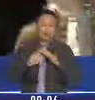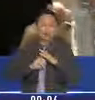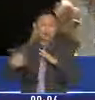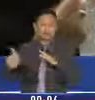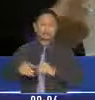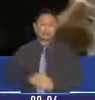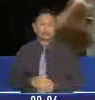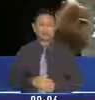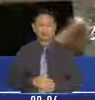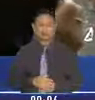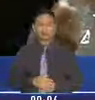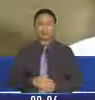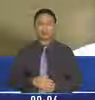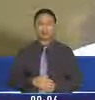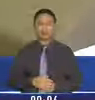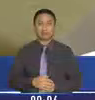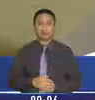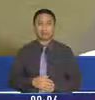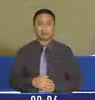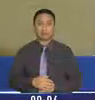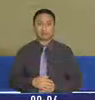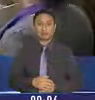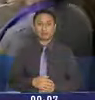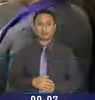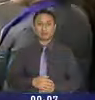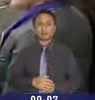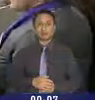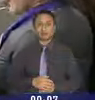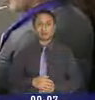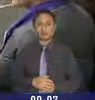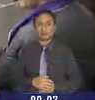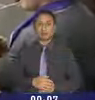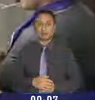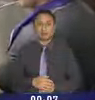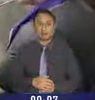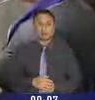narices de las autoridades. ¡Por la vida! Informó Valeria Navarro.